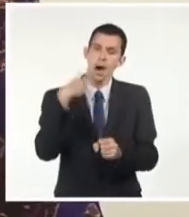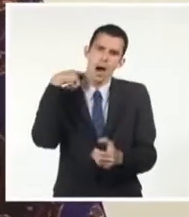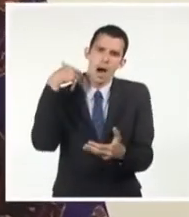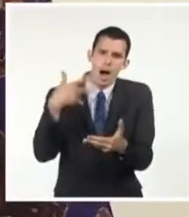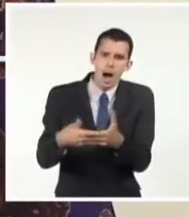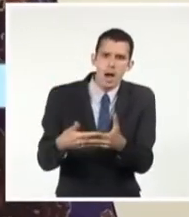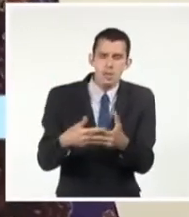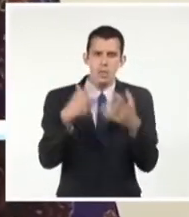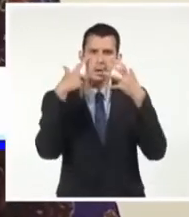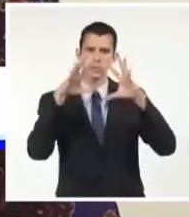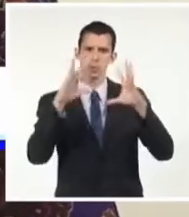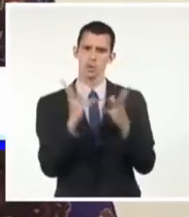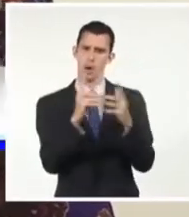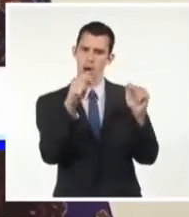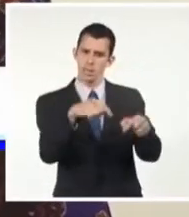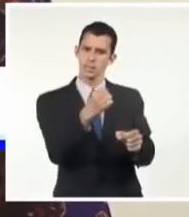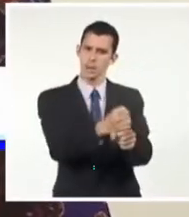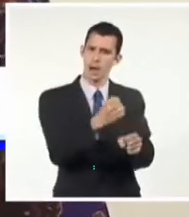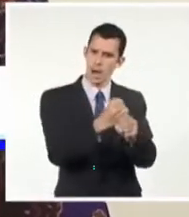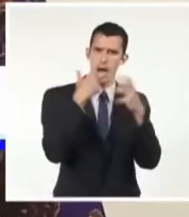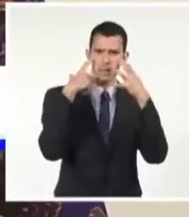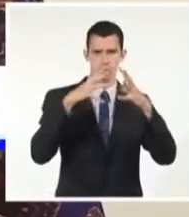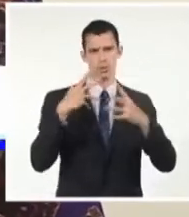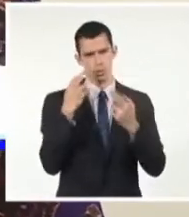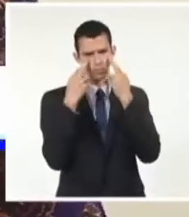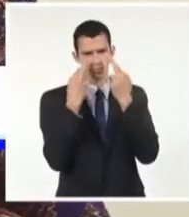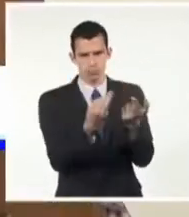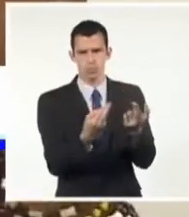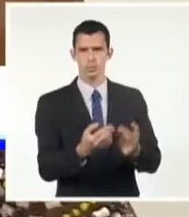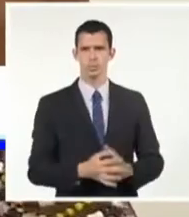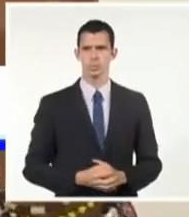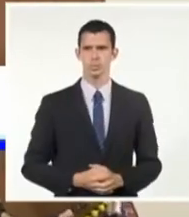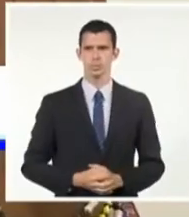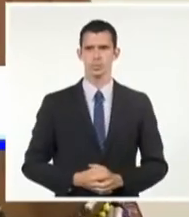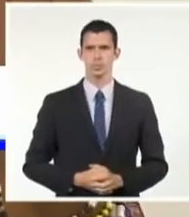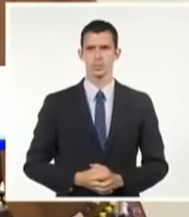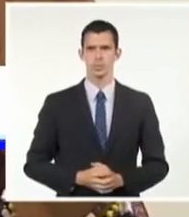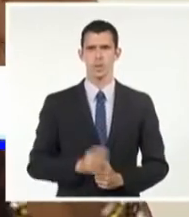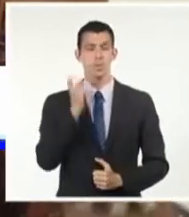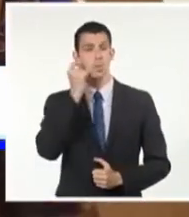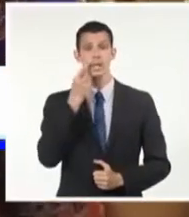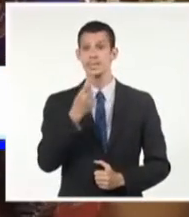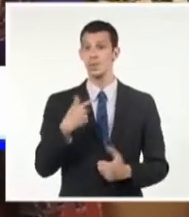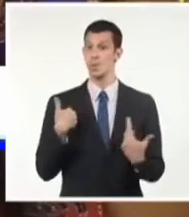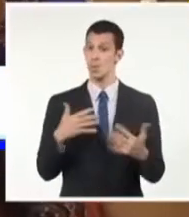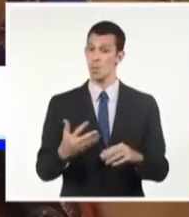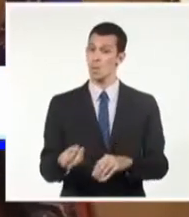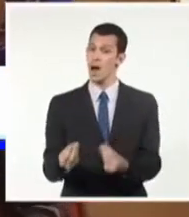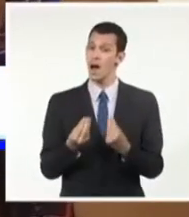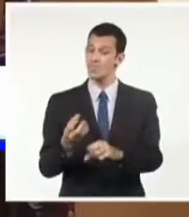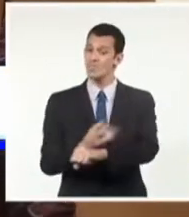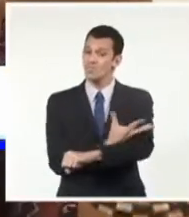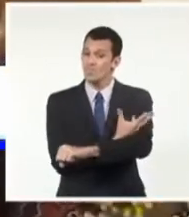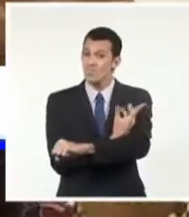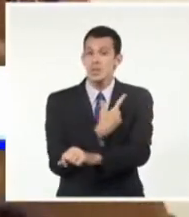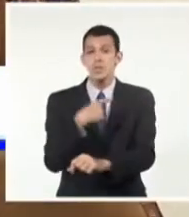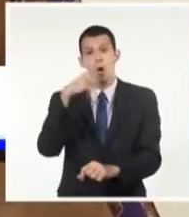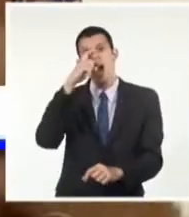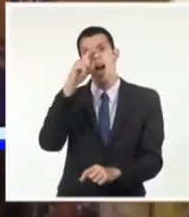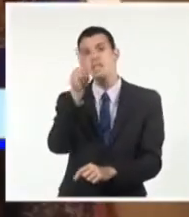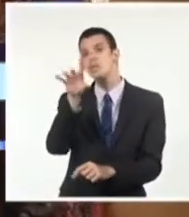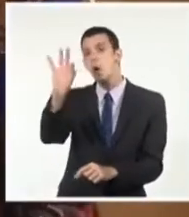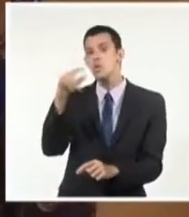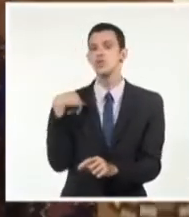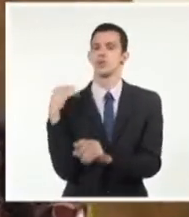una emoción muy grande, porque yo comencé a trabajar desde que tenía 18 años y he mantenido siempre